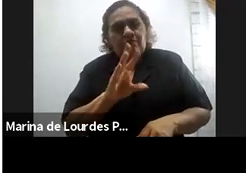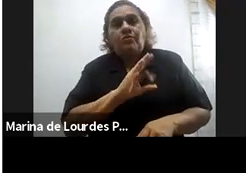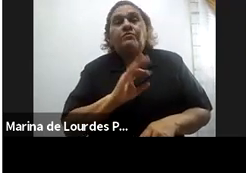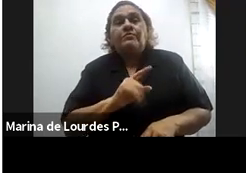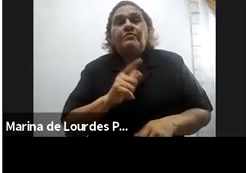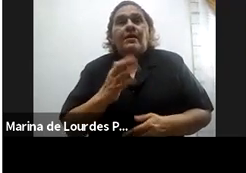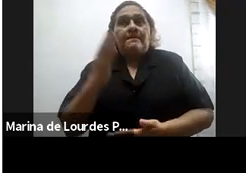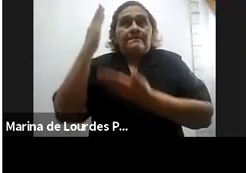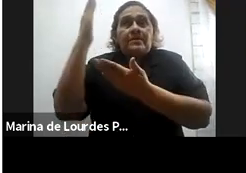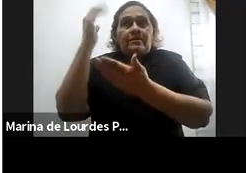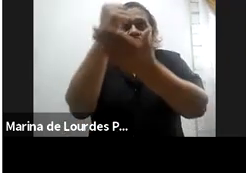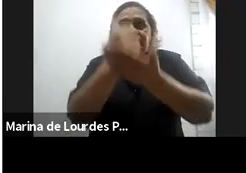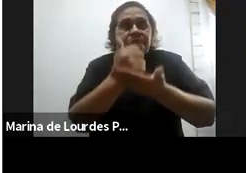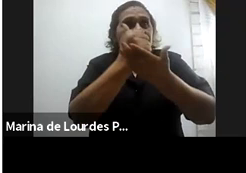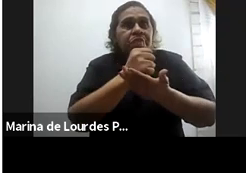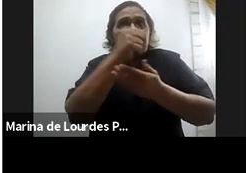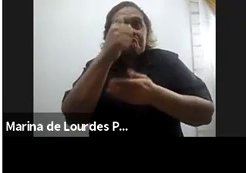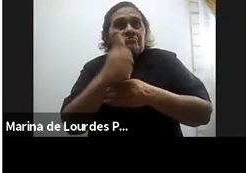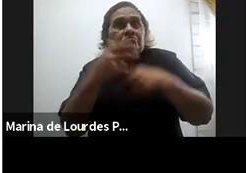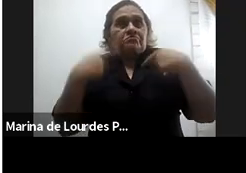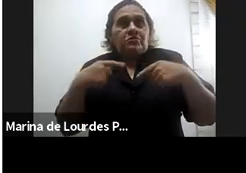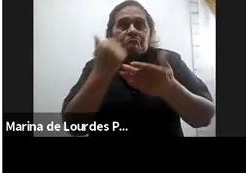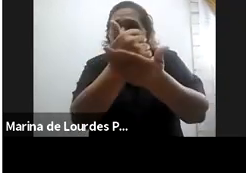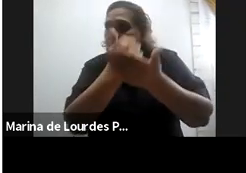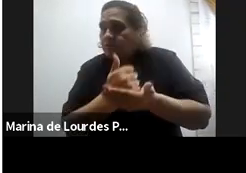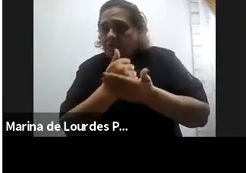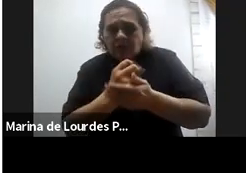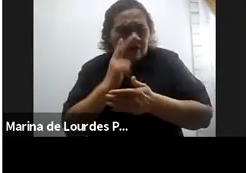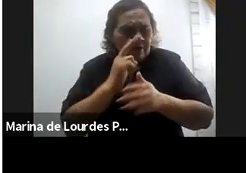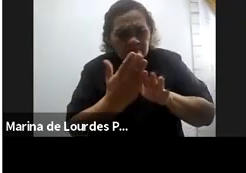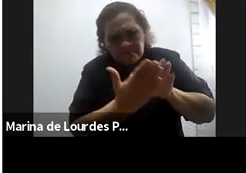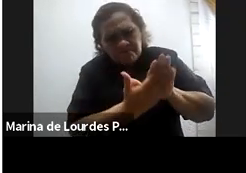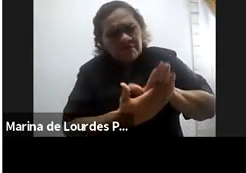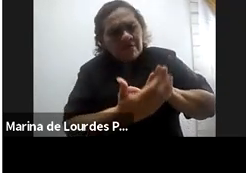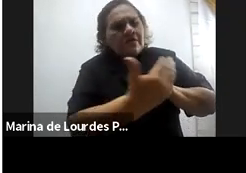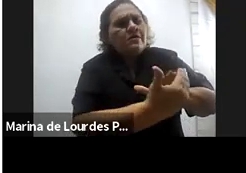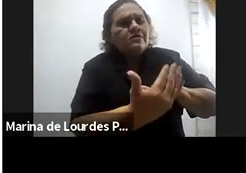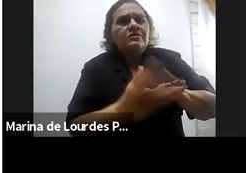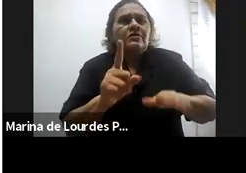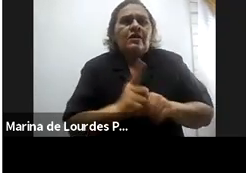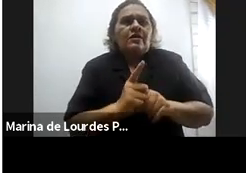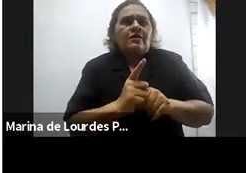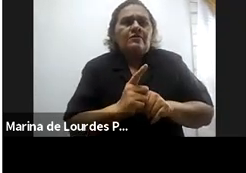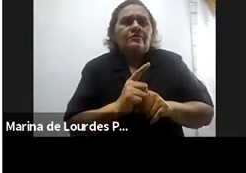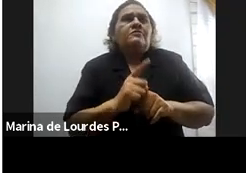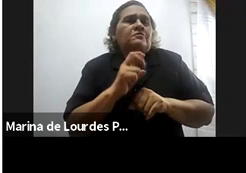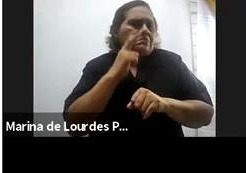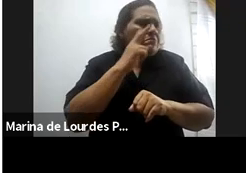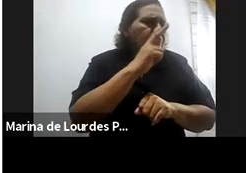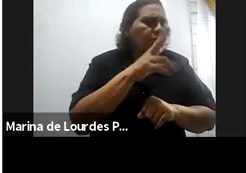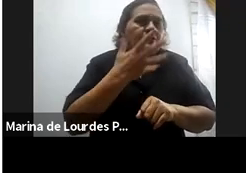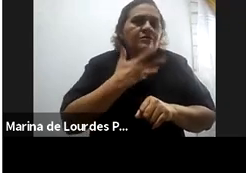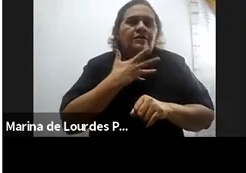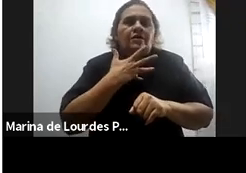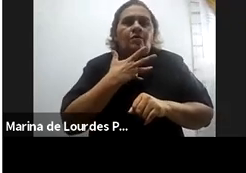el apoyo a alguien para que nos ayude a hacer esta revisión. Para la revisión de los pies, ayuda mucho tener un espejo,